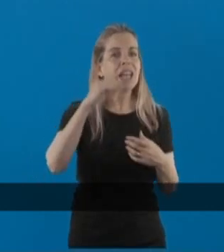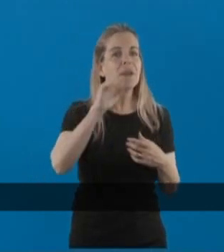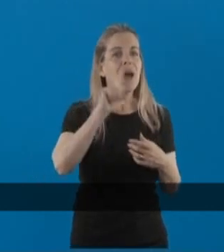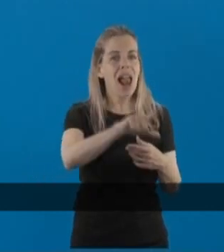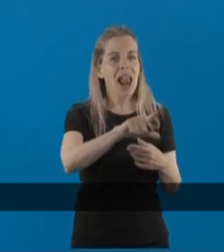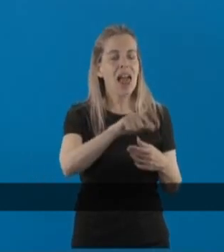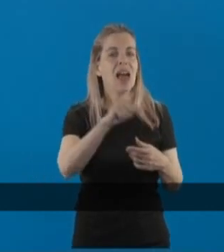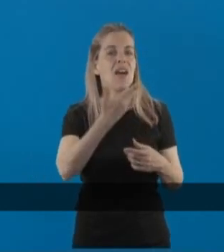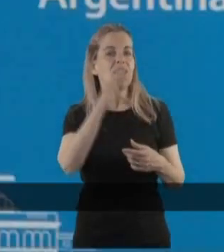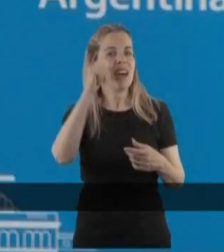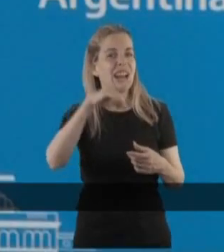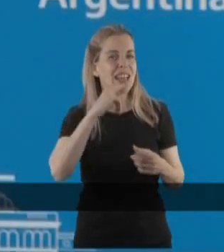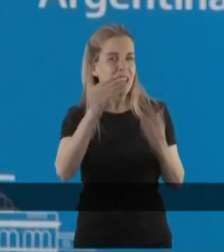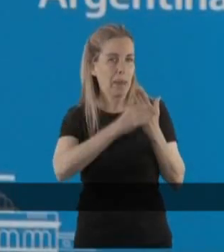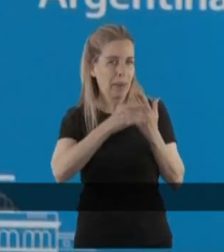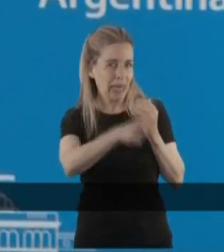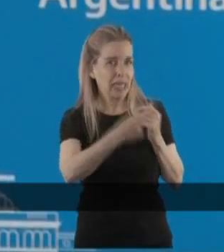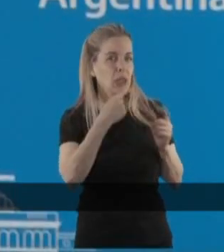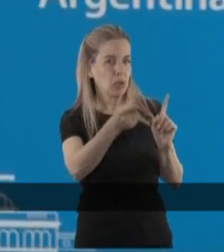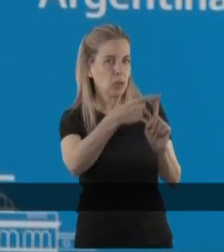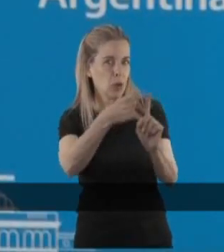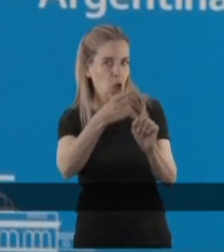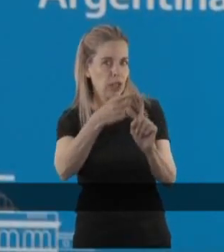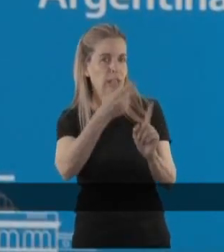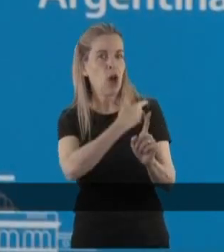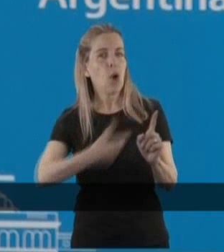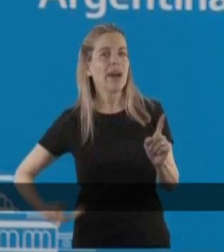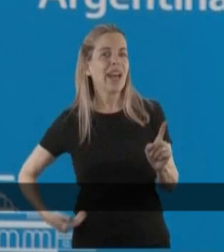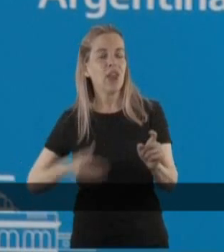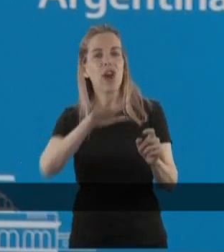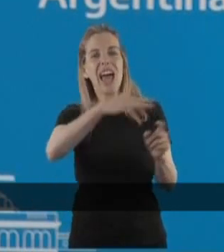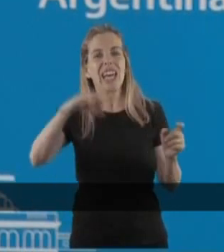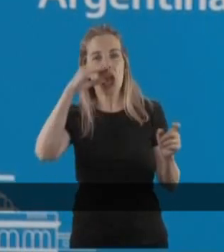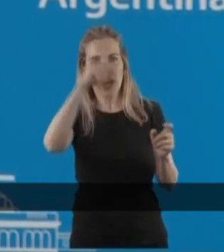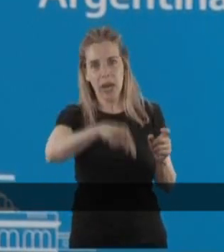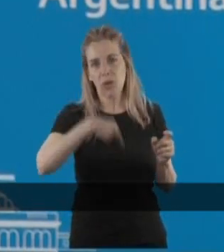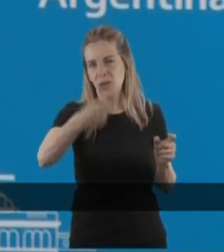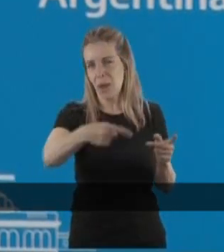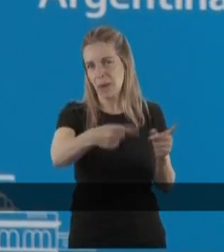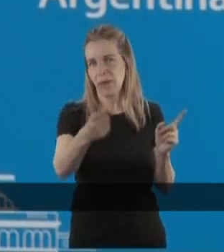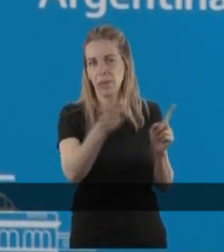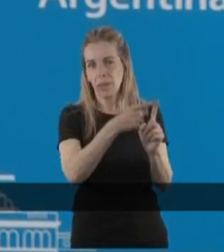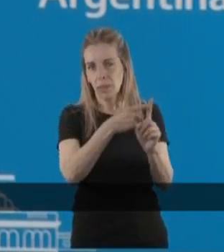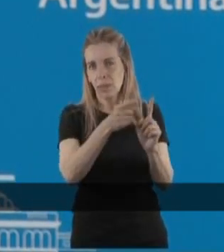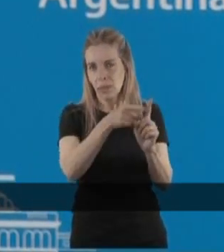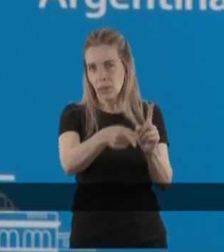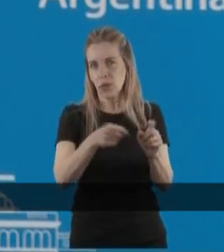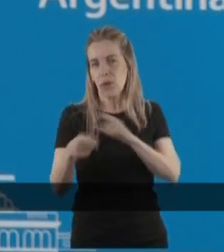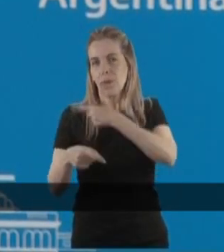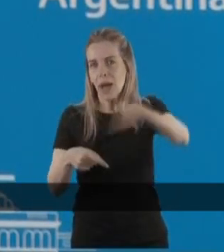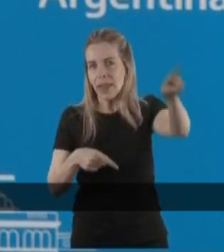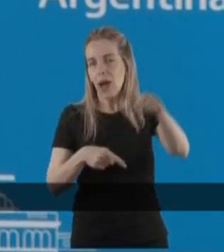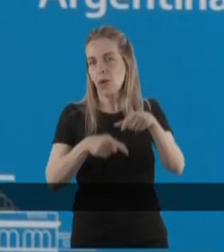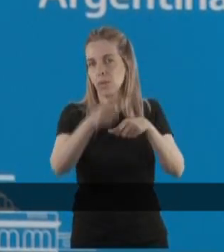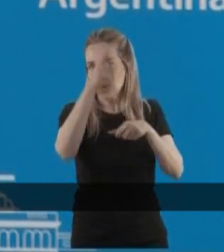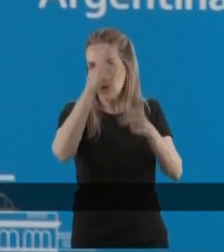conversaciones permanentemente con la gobernadora de Río Negro, no de ahora, de siempre. Se estuvieron enviando efectivos, se estuvo trabajando